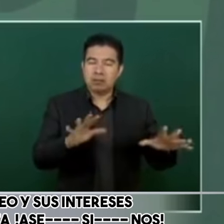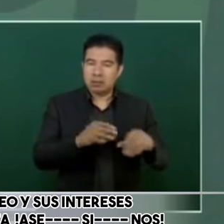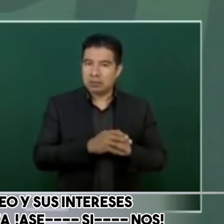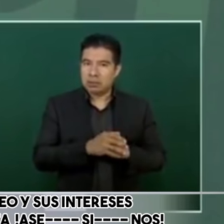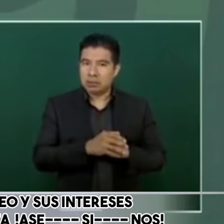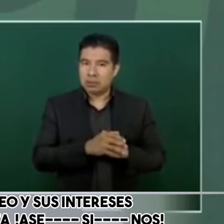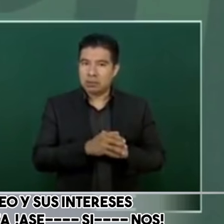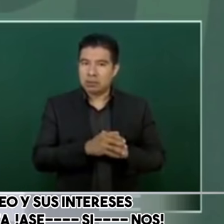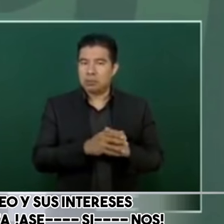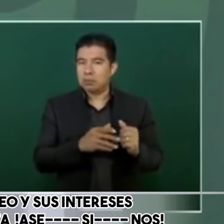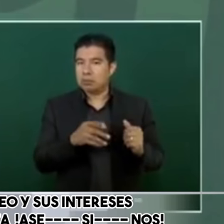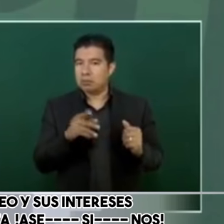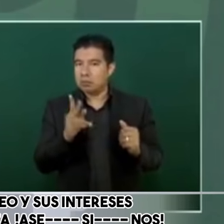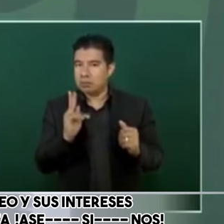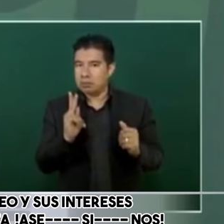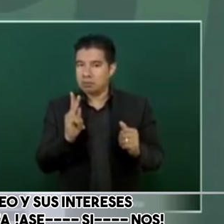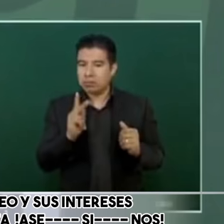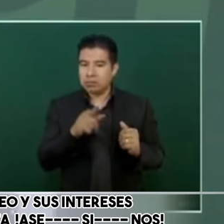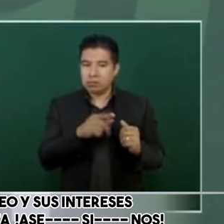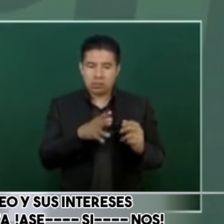que no tienen que ver